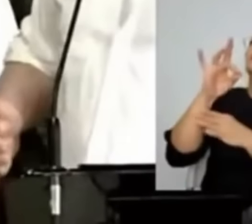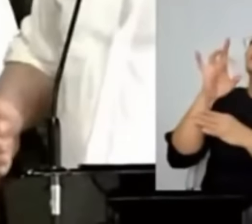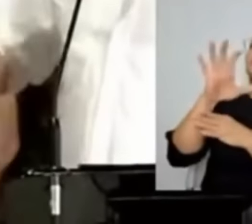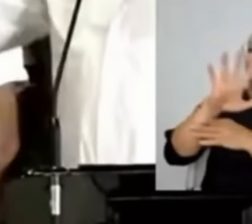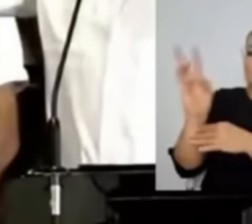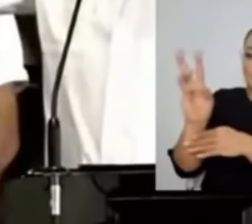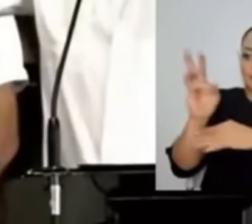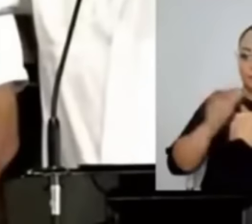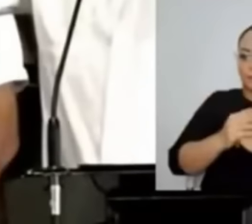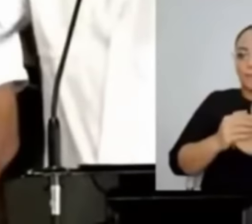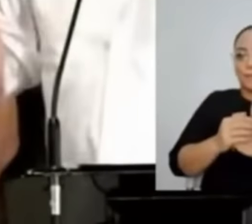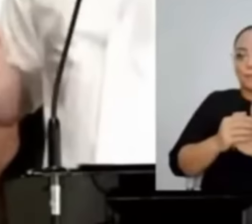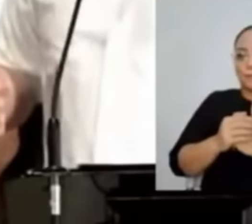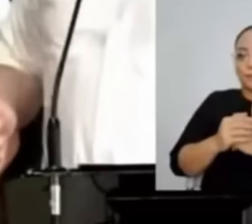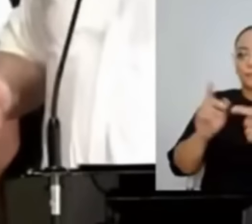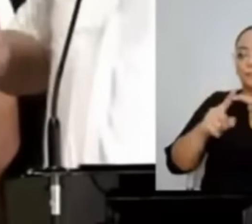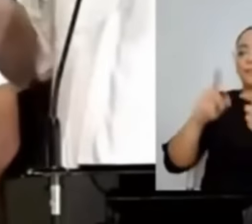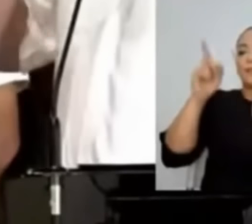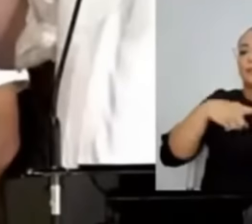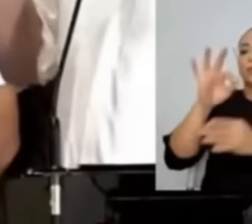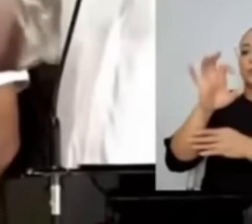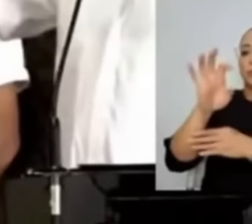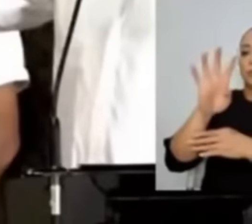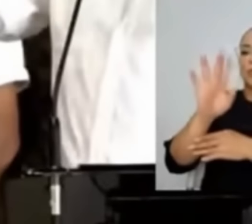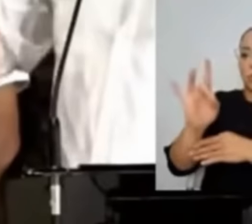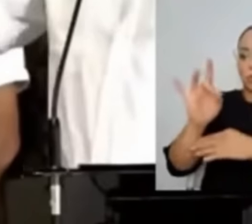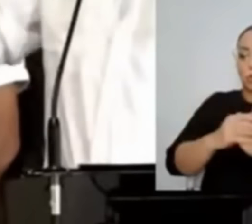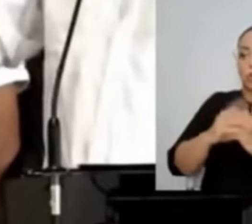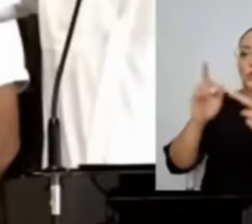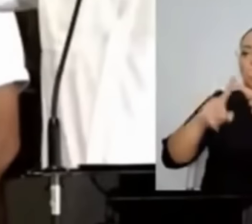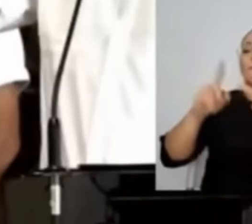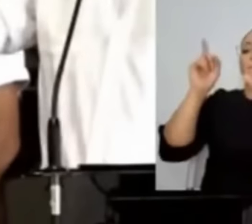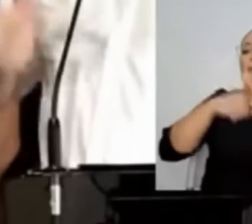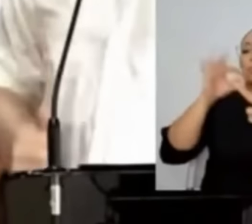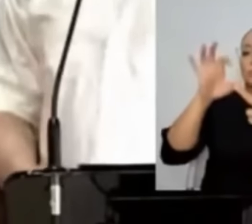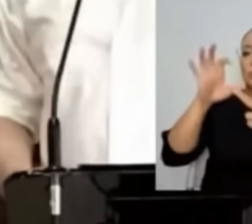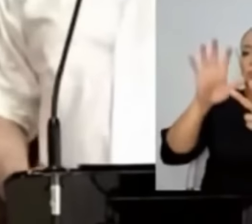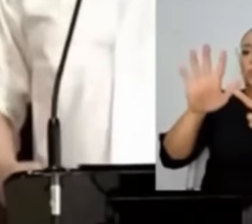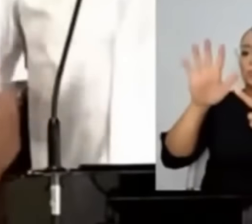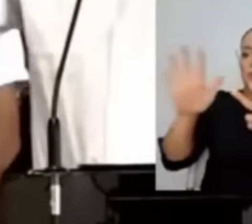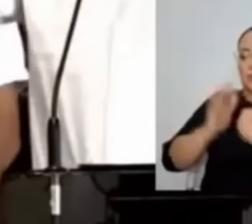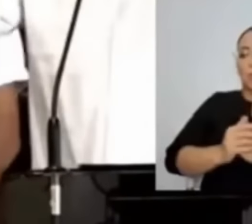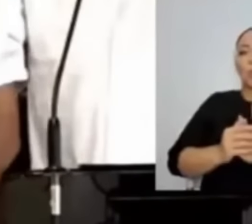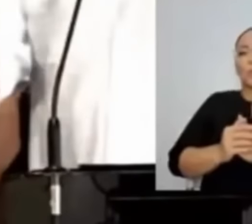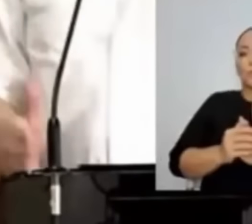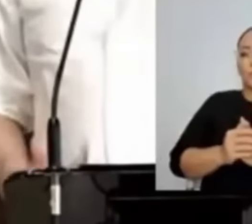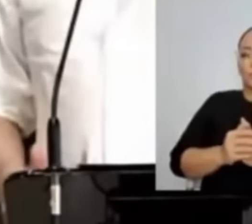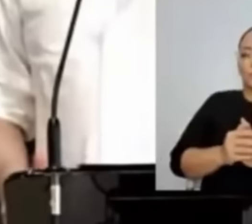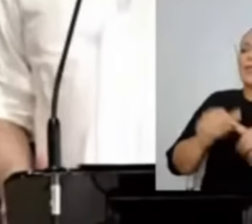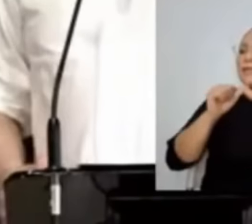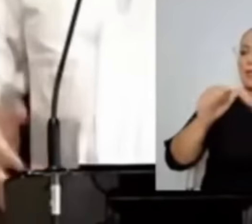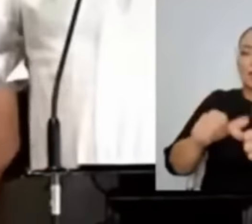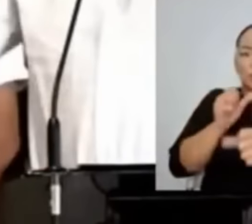1856, en el 1948, en el 1955. Y lo